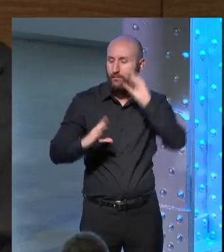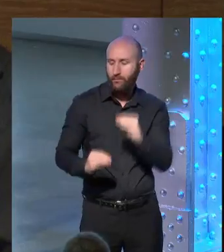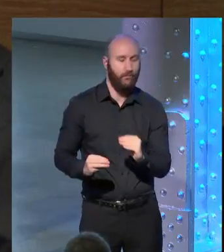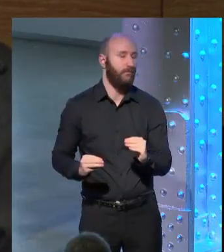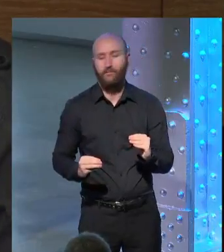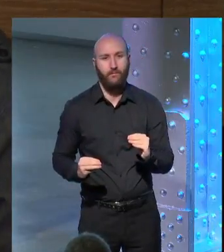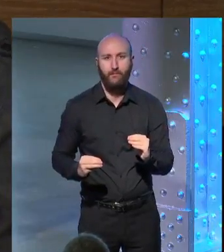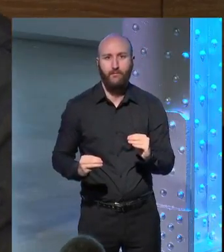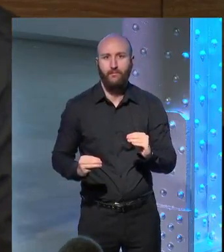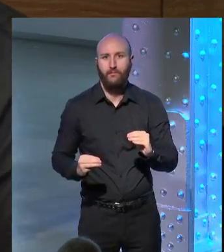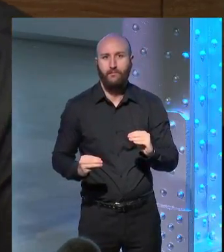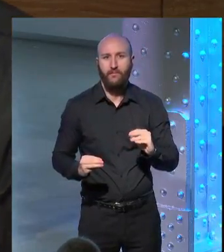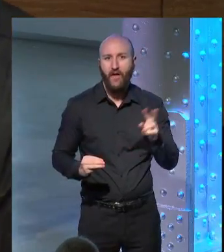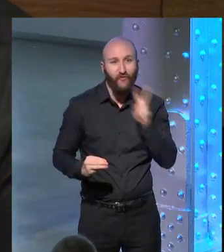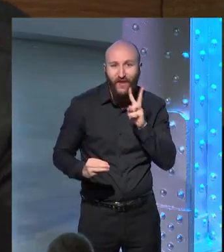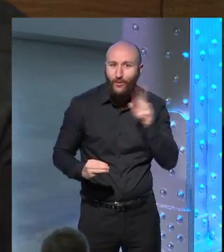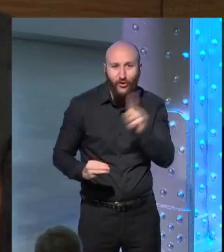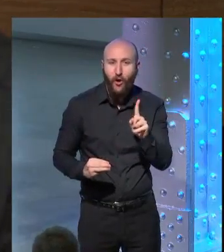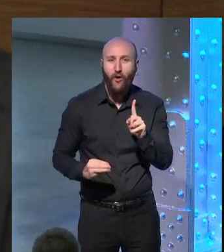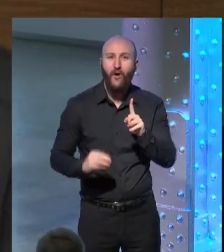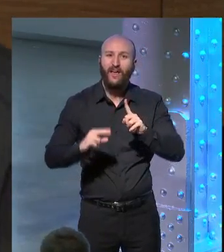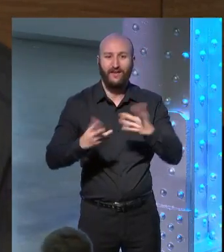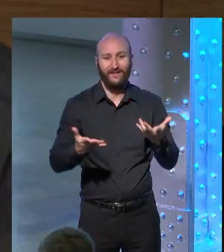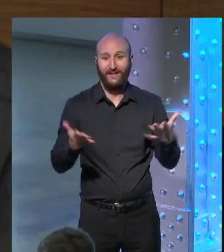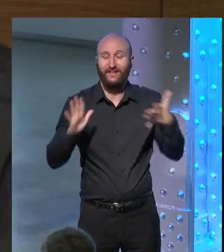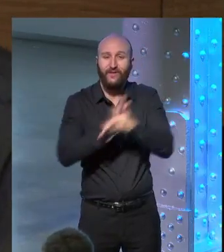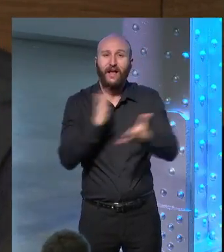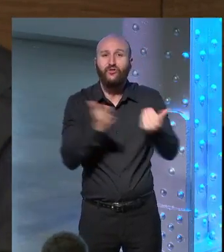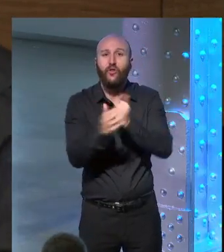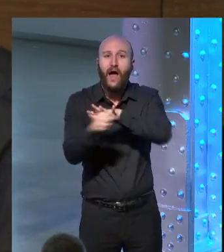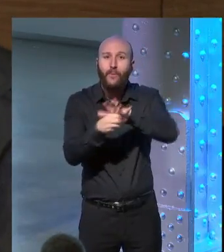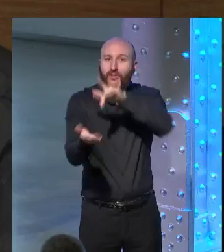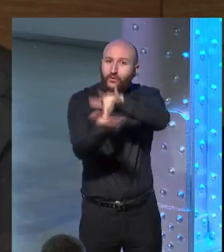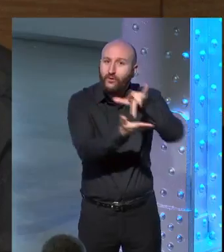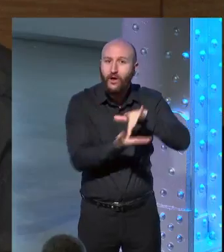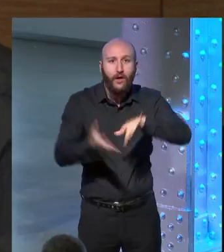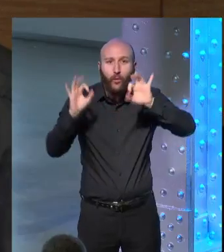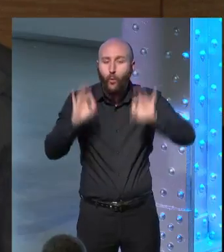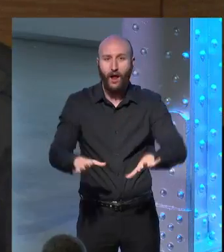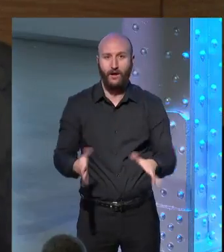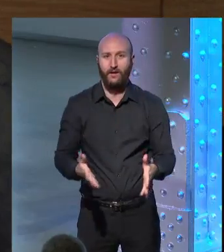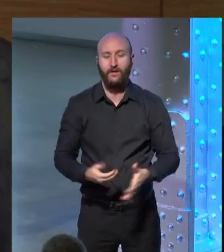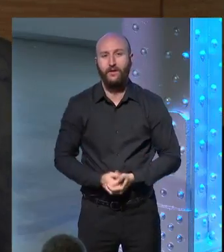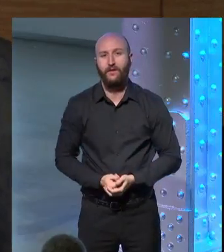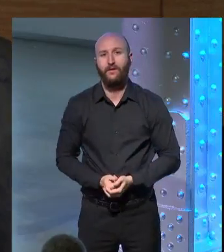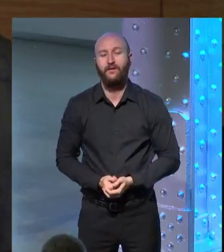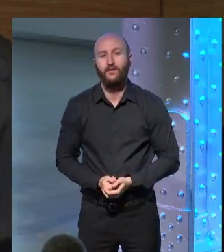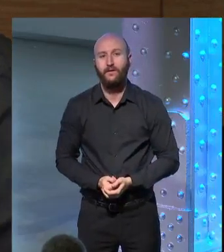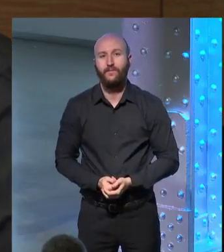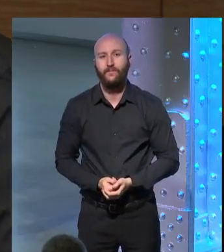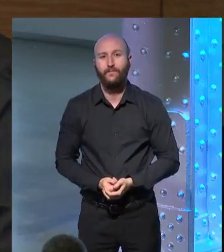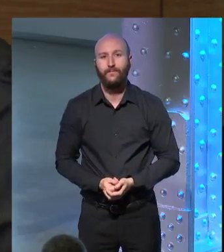Es que no es el verbo, es que es transversal. Está en todo. Está en todo.